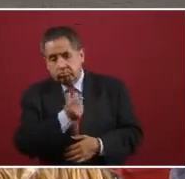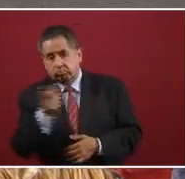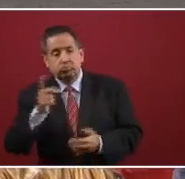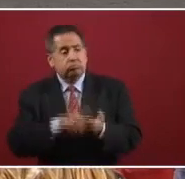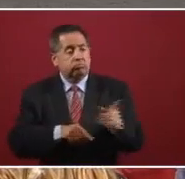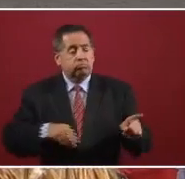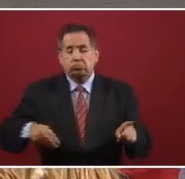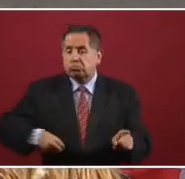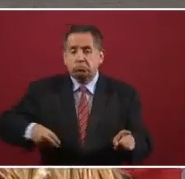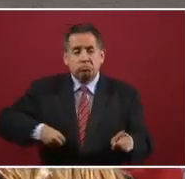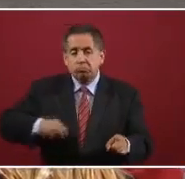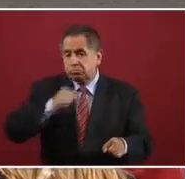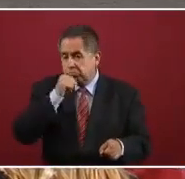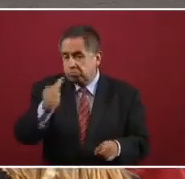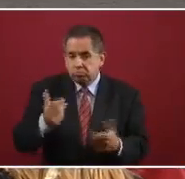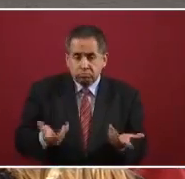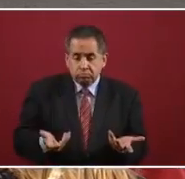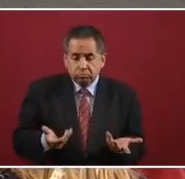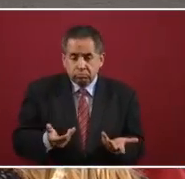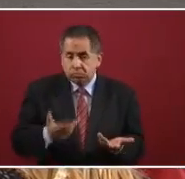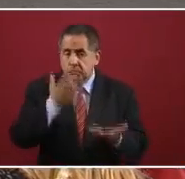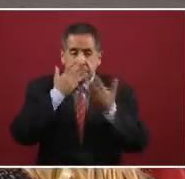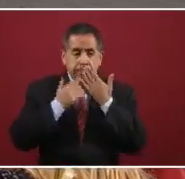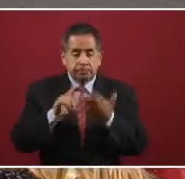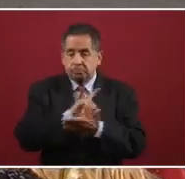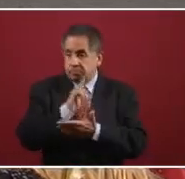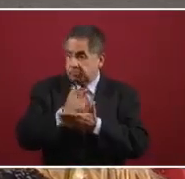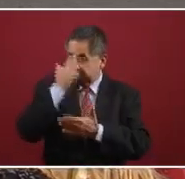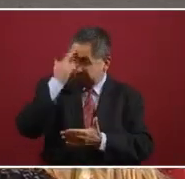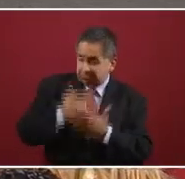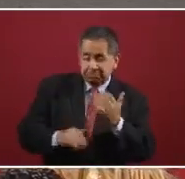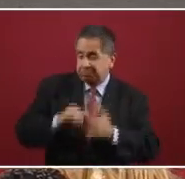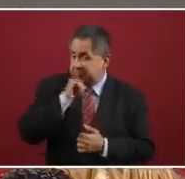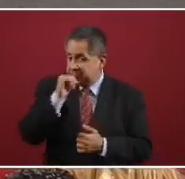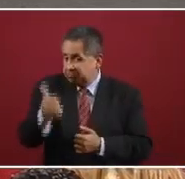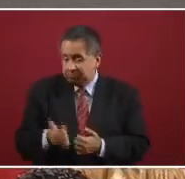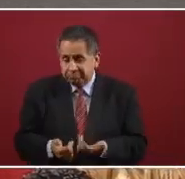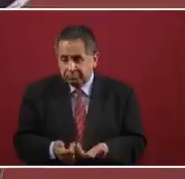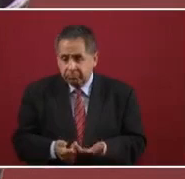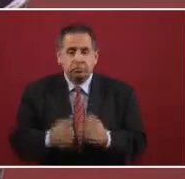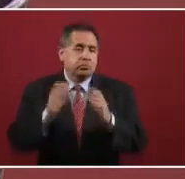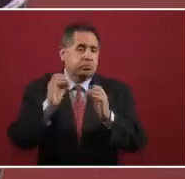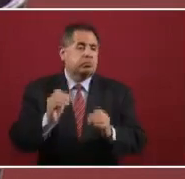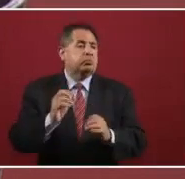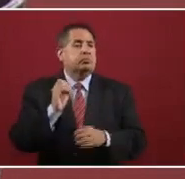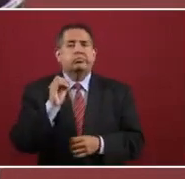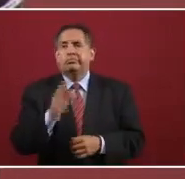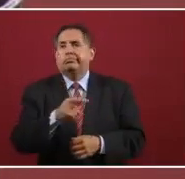inocente que no cometió delitos o que está en una situación